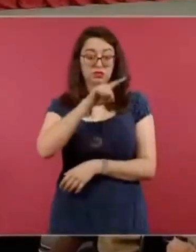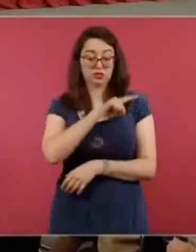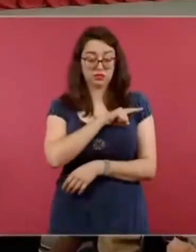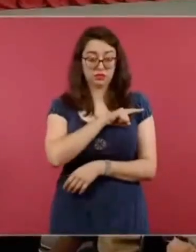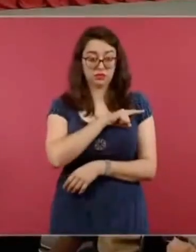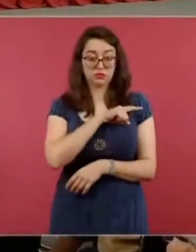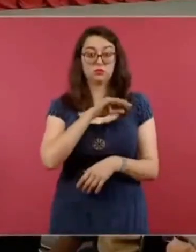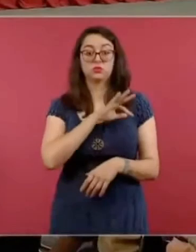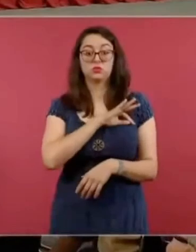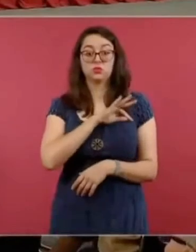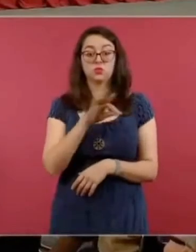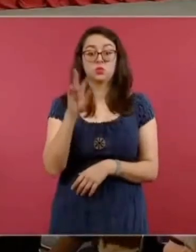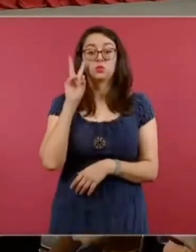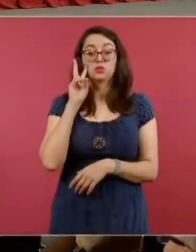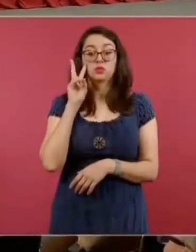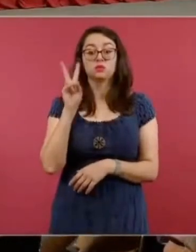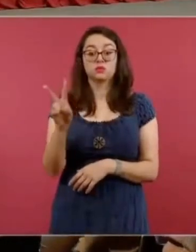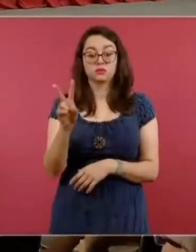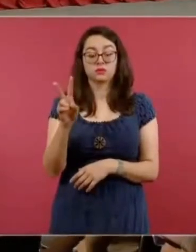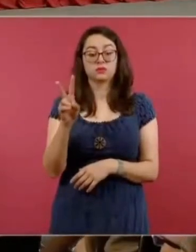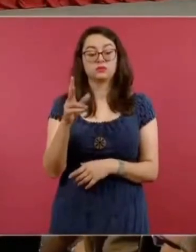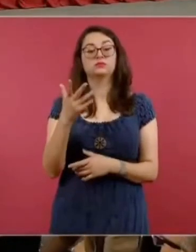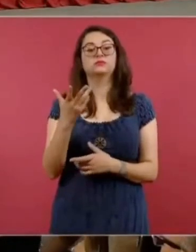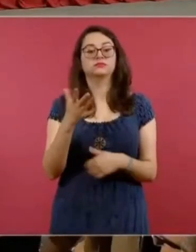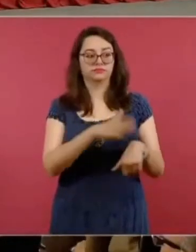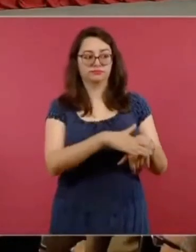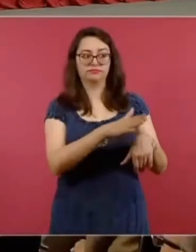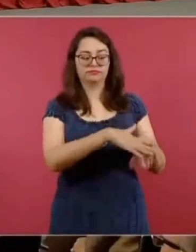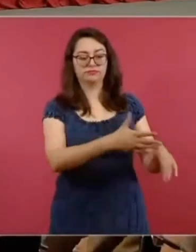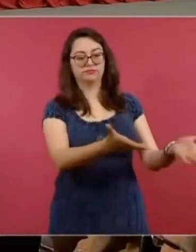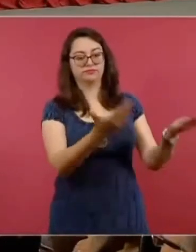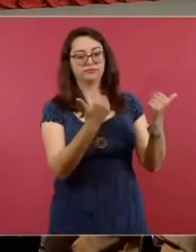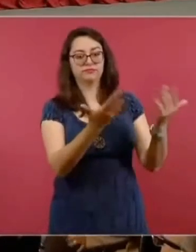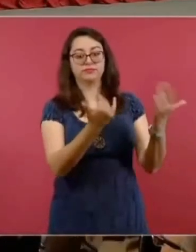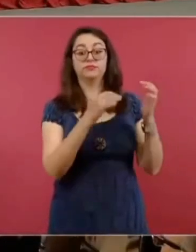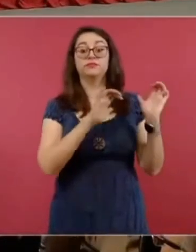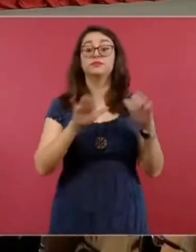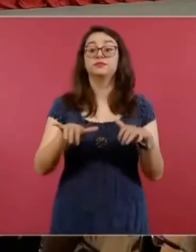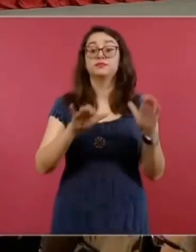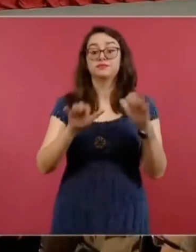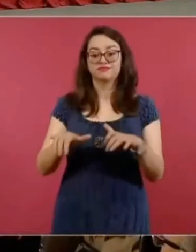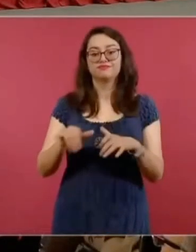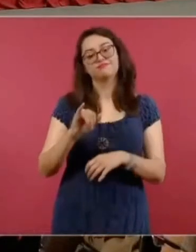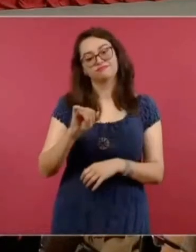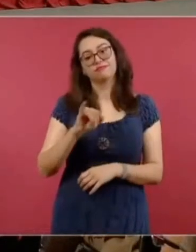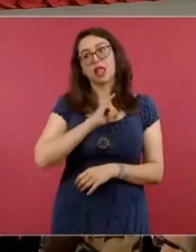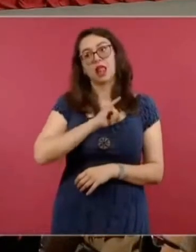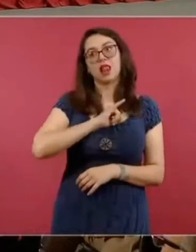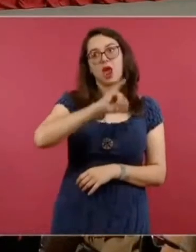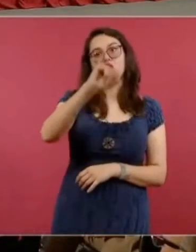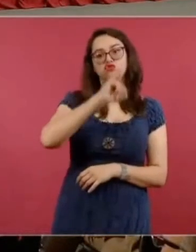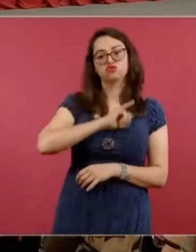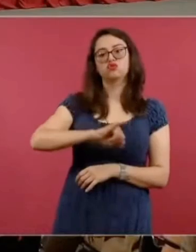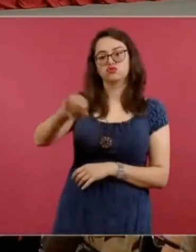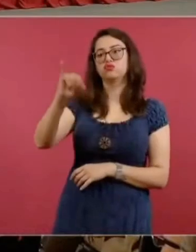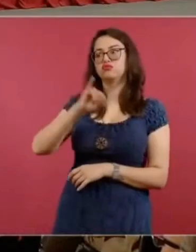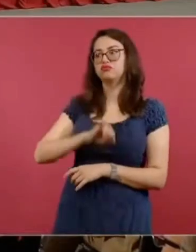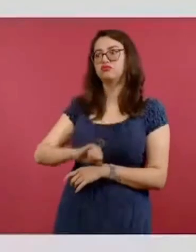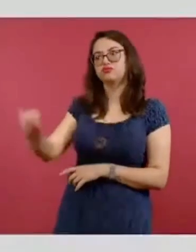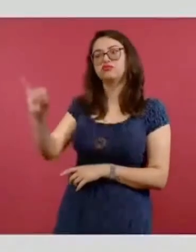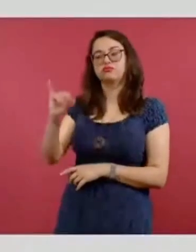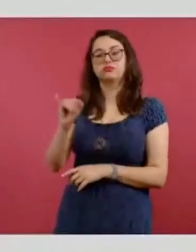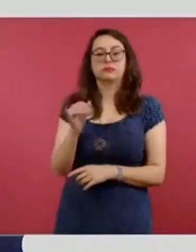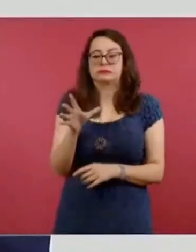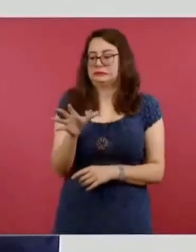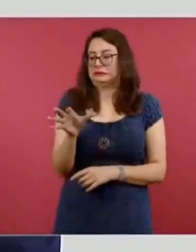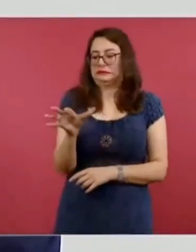vemos aquí, bueno, esta es la convocatoria que se lanzará, están ubicados en las zonas de más alta marginación de nuestro